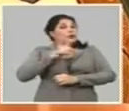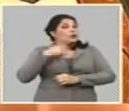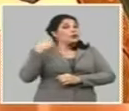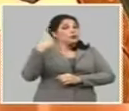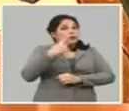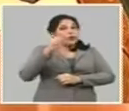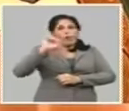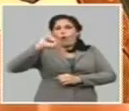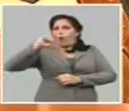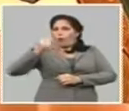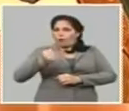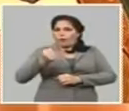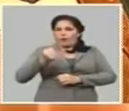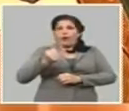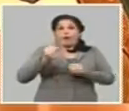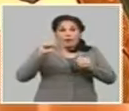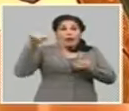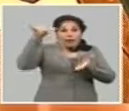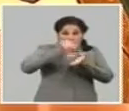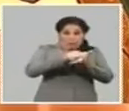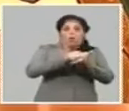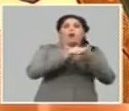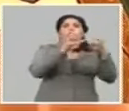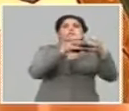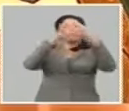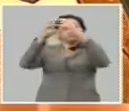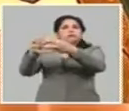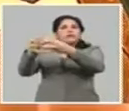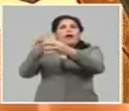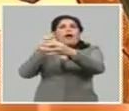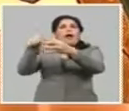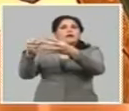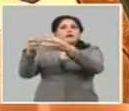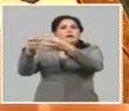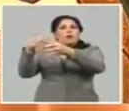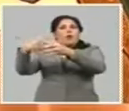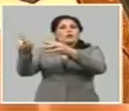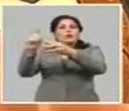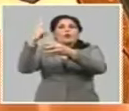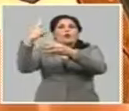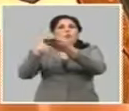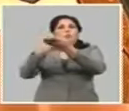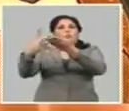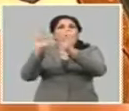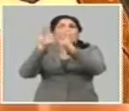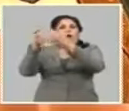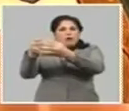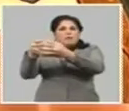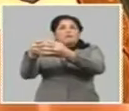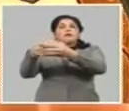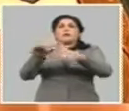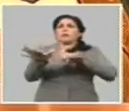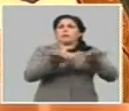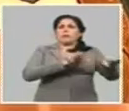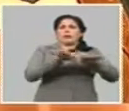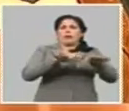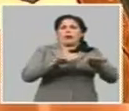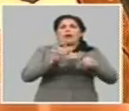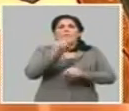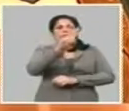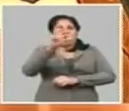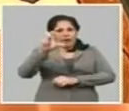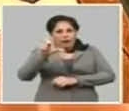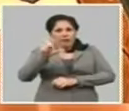ellos tengan que pasar pues la el aislamiento el periodo de la miento de 14 días así lo han preparado envía